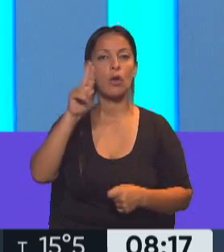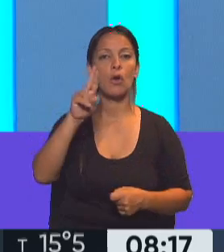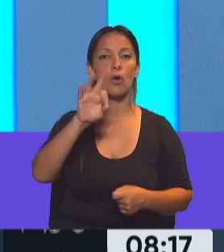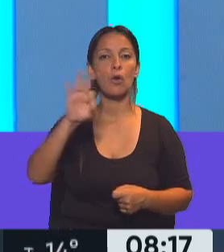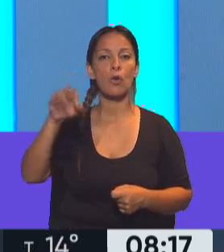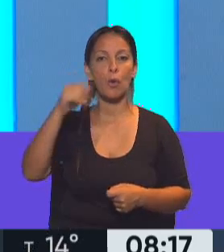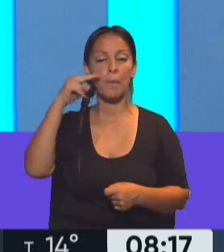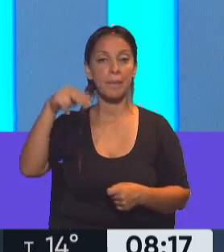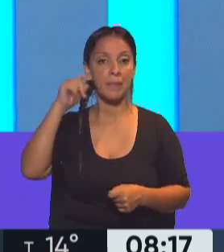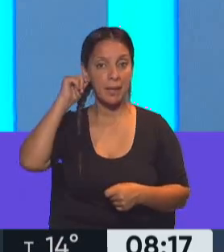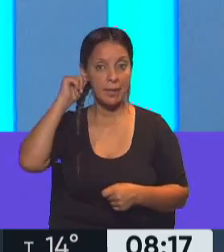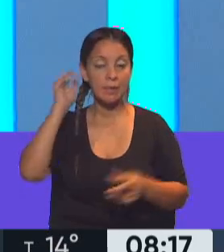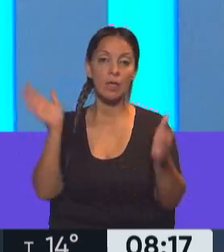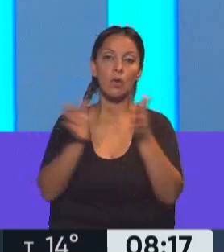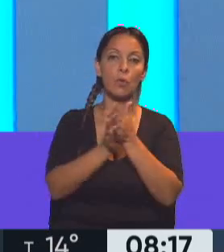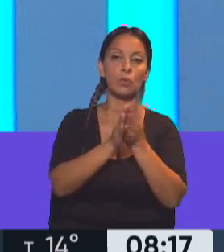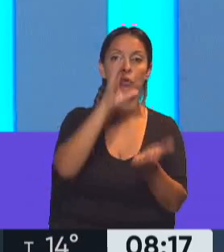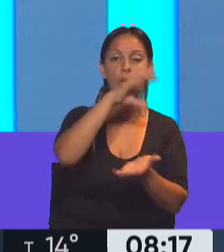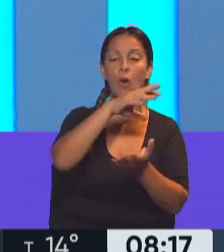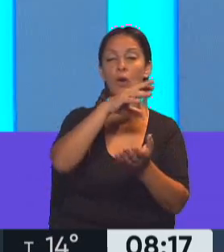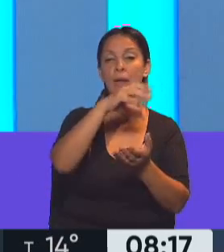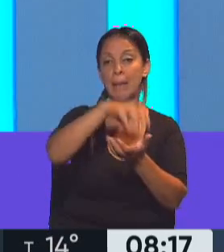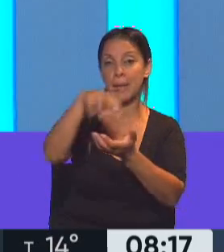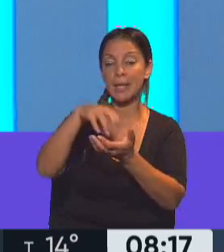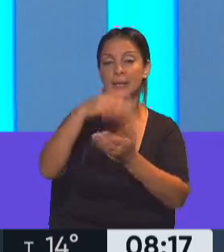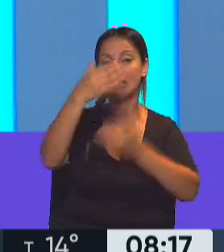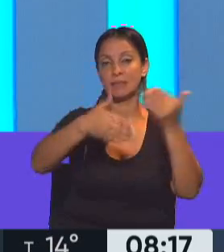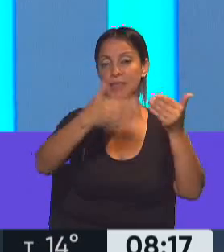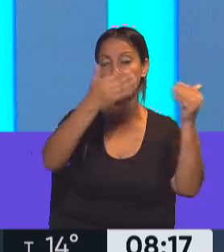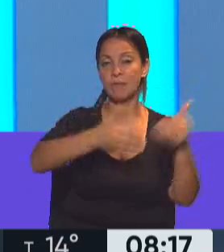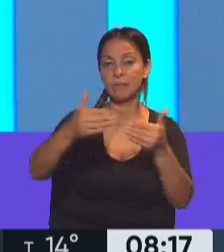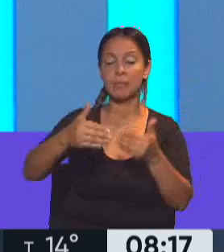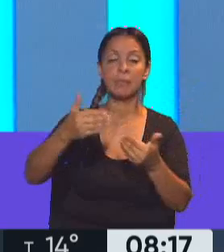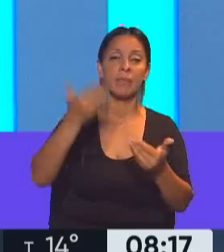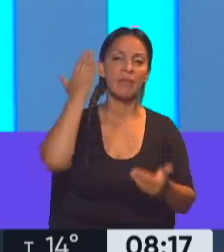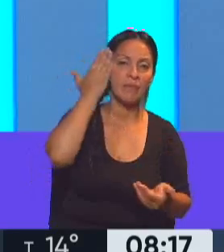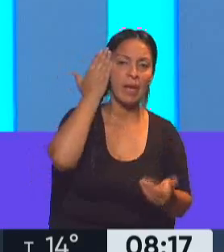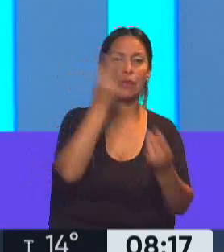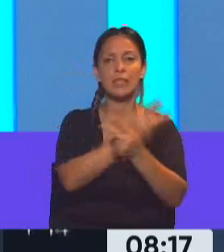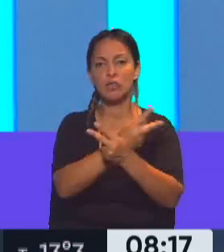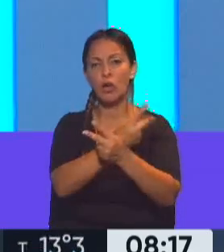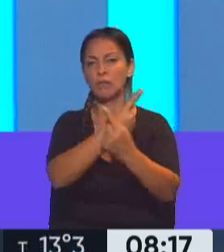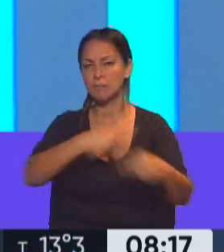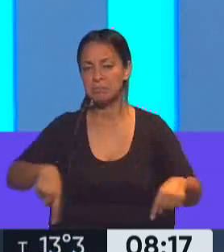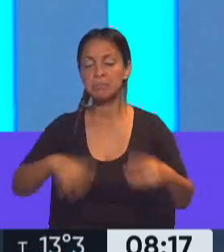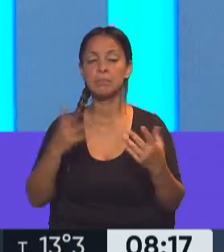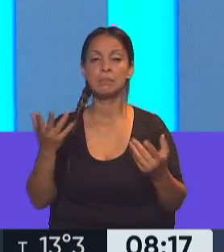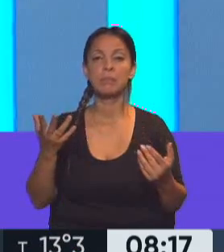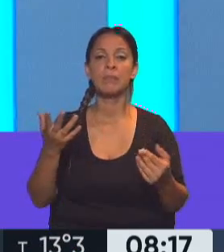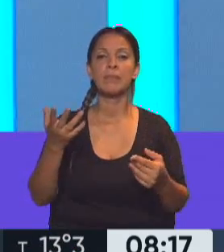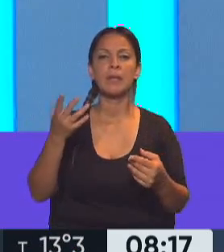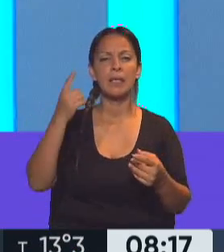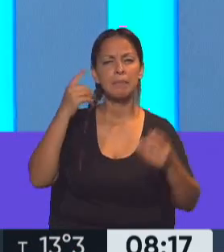o conjuntamente con las empresas, que son las plataformas, digo, Facebook, TikTok, sí. Snapchat y demás, estamos generando estrategias para